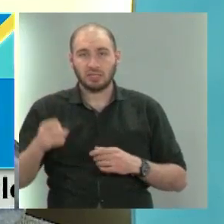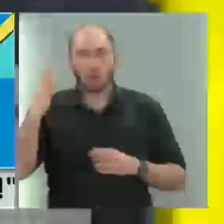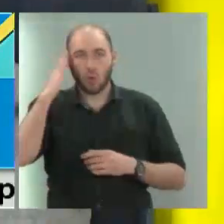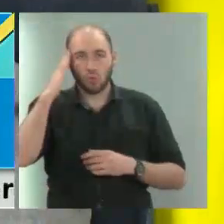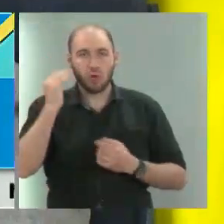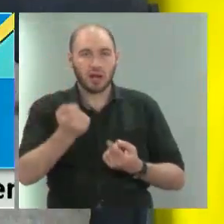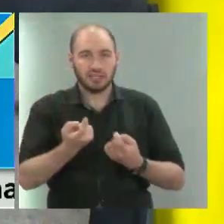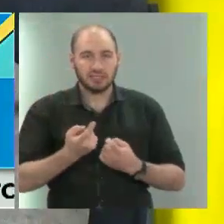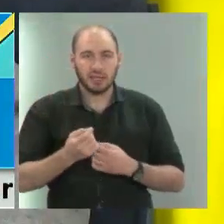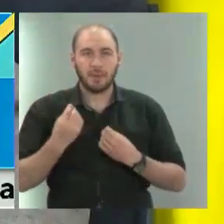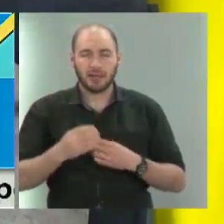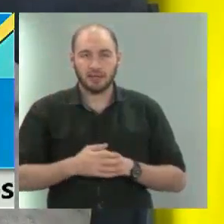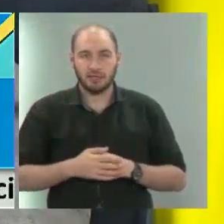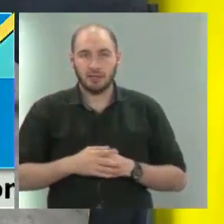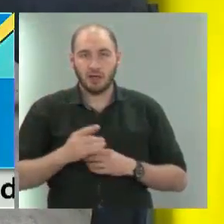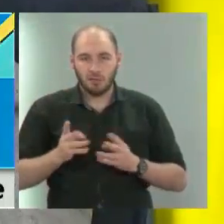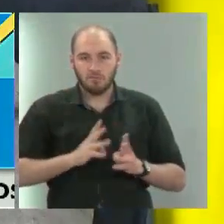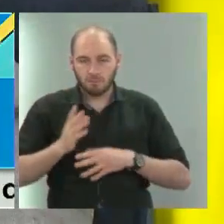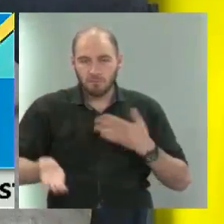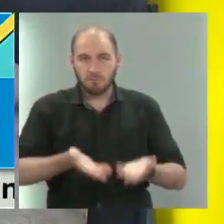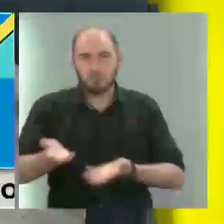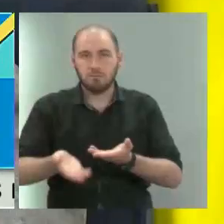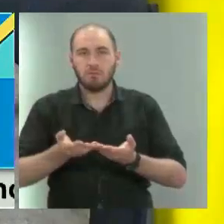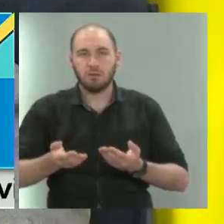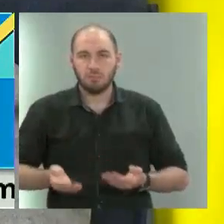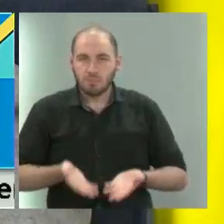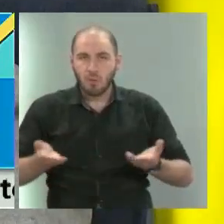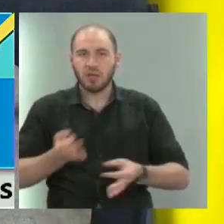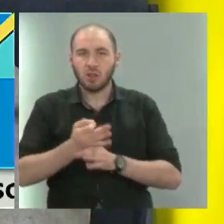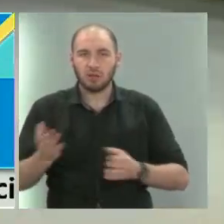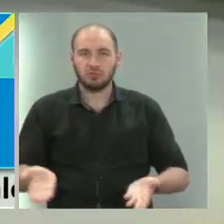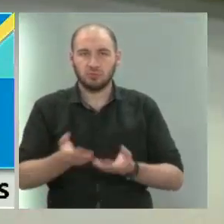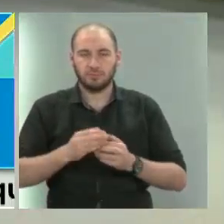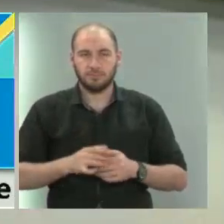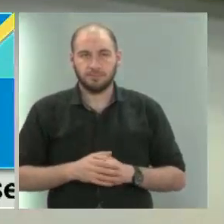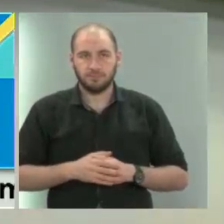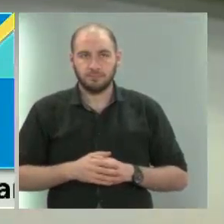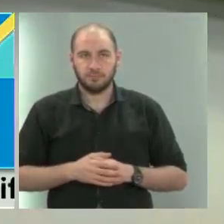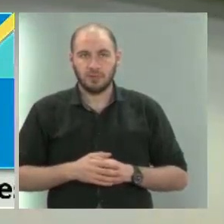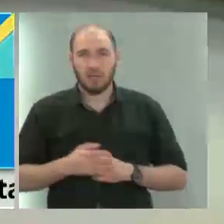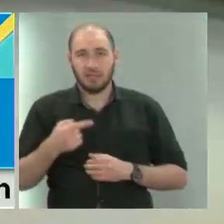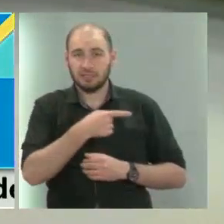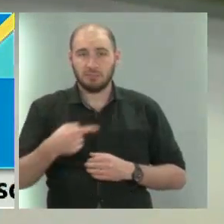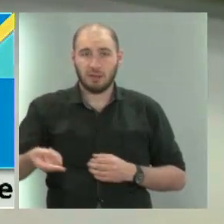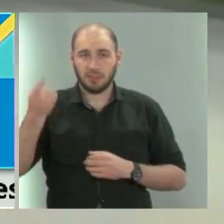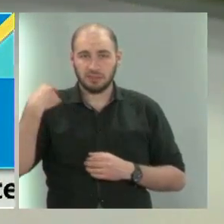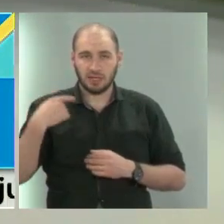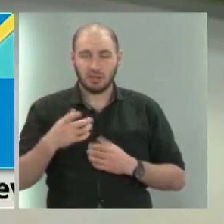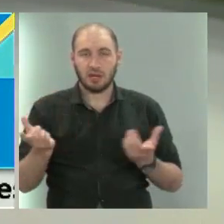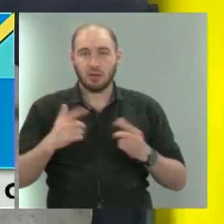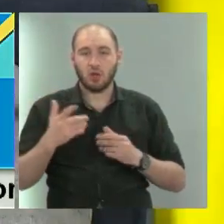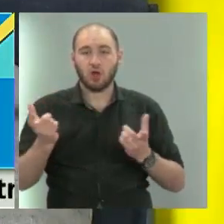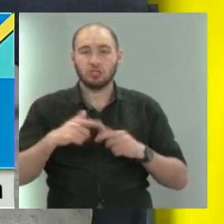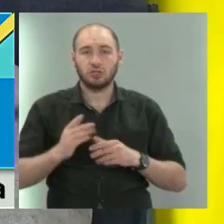cultura que hace falta para mover como motor a toda la comunidad educativa. La semana pasada estuvimos con el